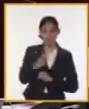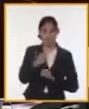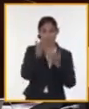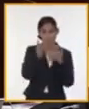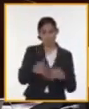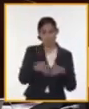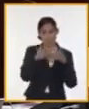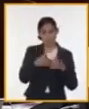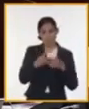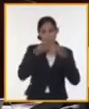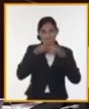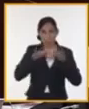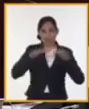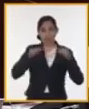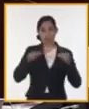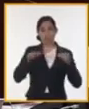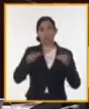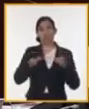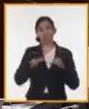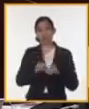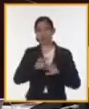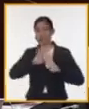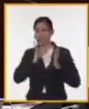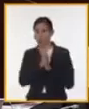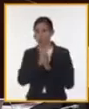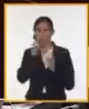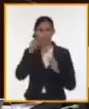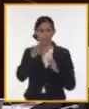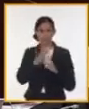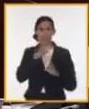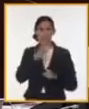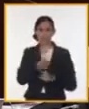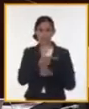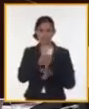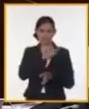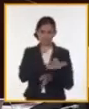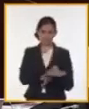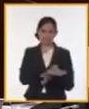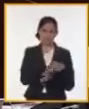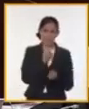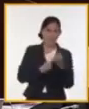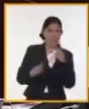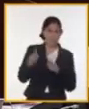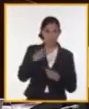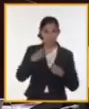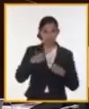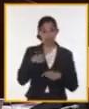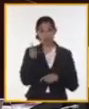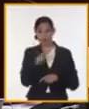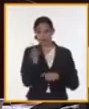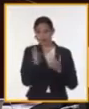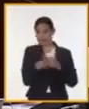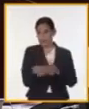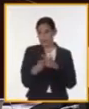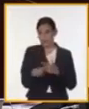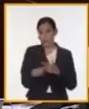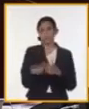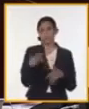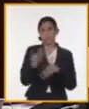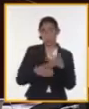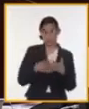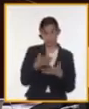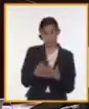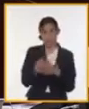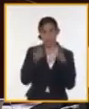los problemas subjetivos que se han señalado, hay realmente problemas objetivos que tenemos que resolver. Y esos problemas objetivos,